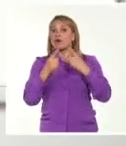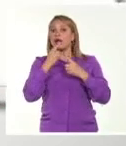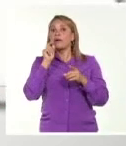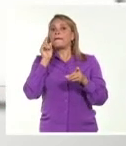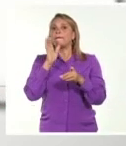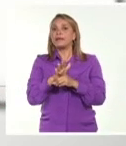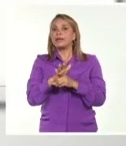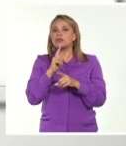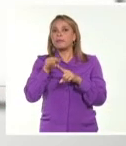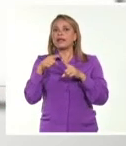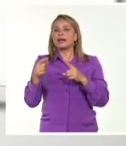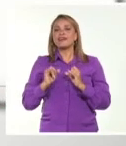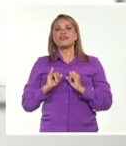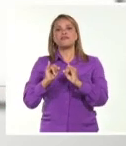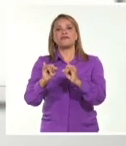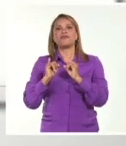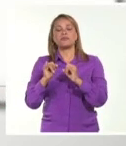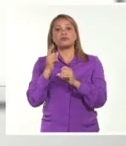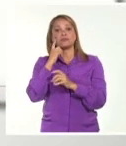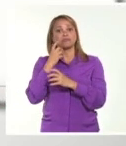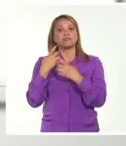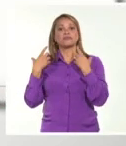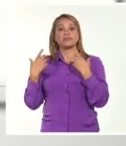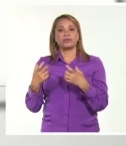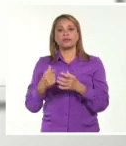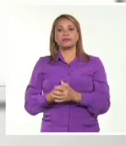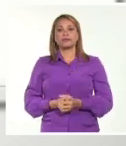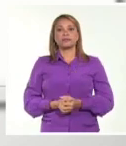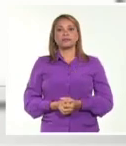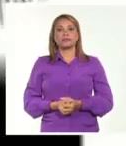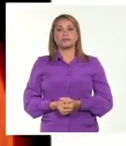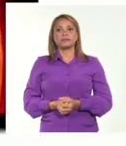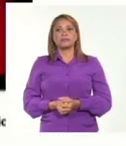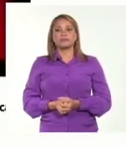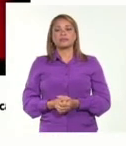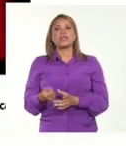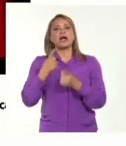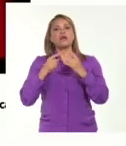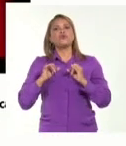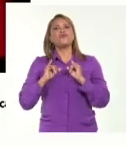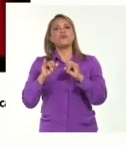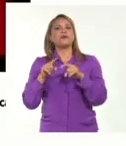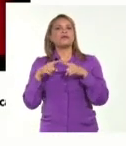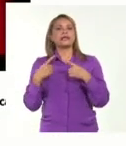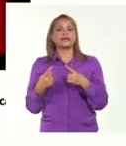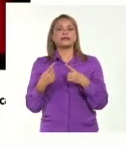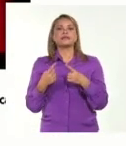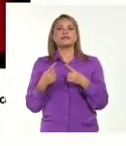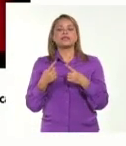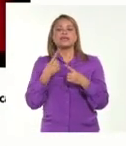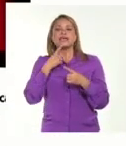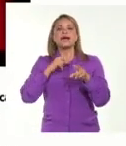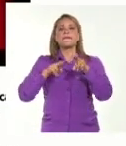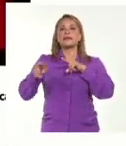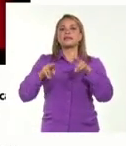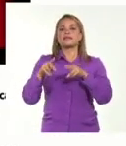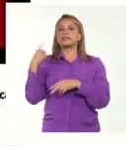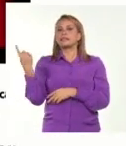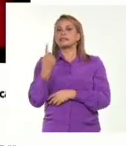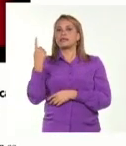para generar noticias sensacionalistas e imprecisas. En algunas, el titular hacía referencia a la Administración Nacional